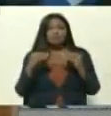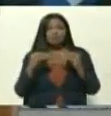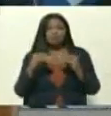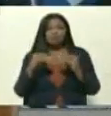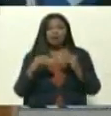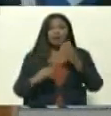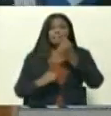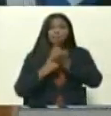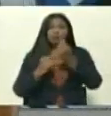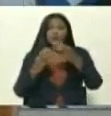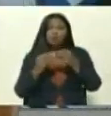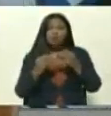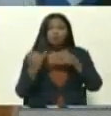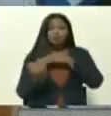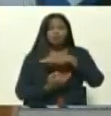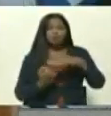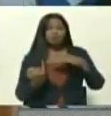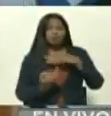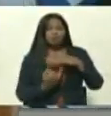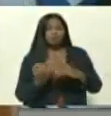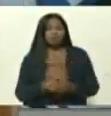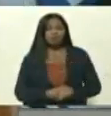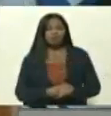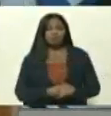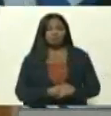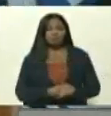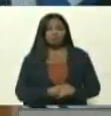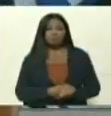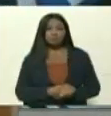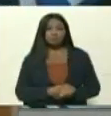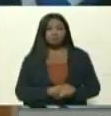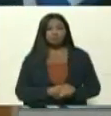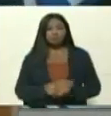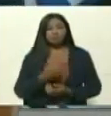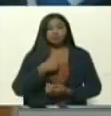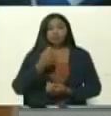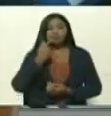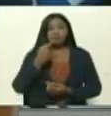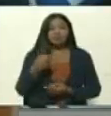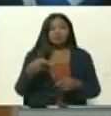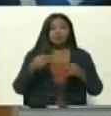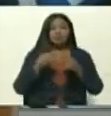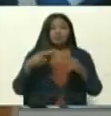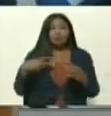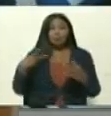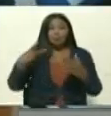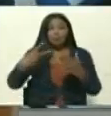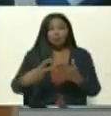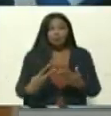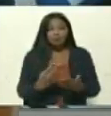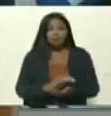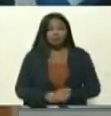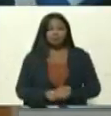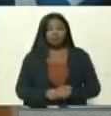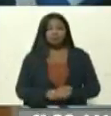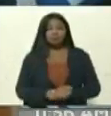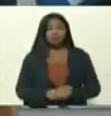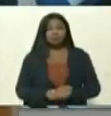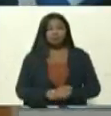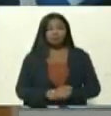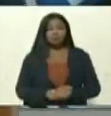cooperación interinstitucional y yo diría también de voluntad